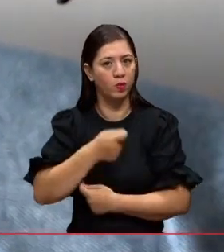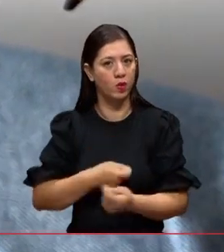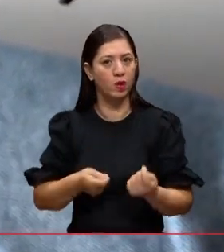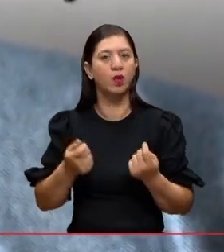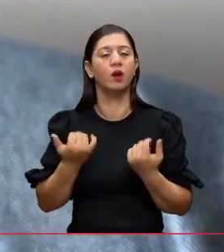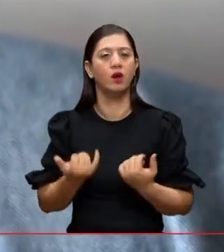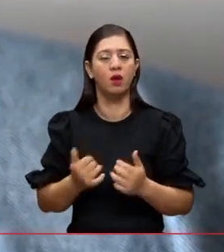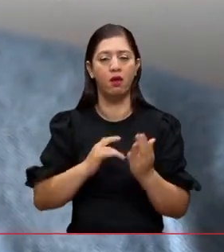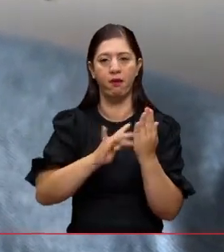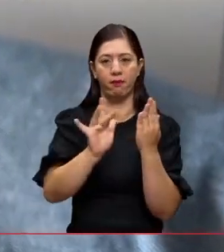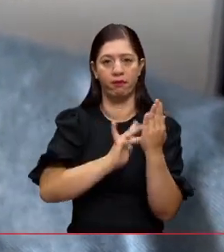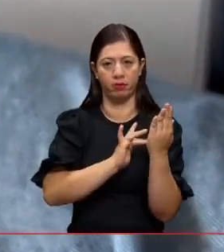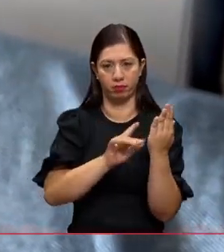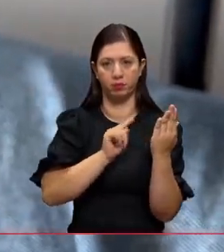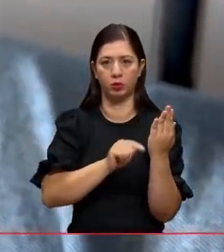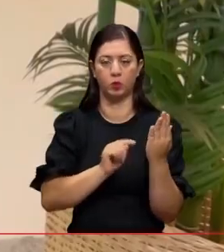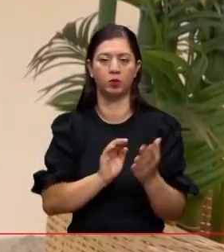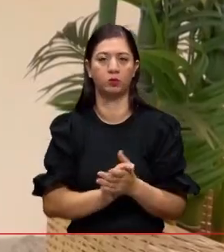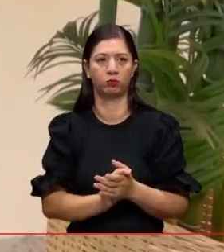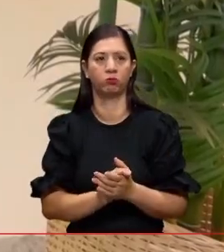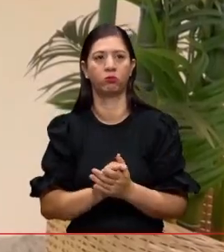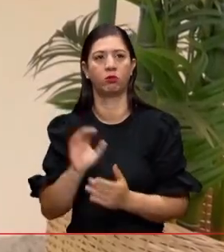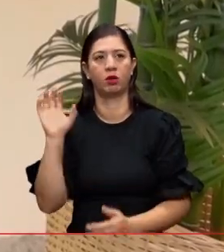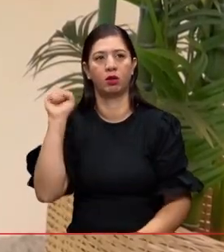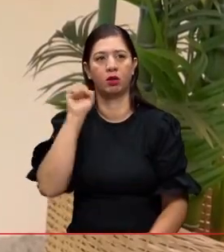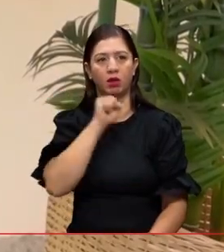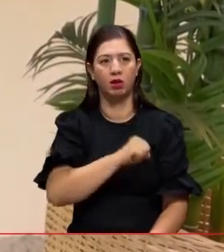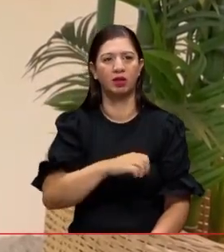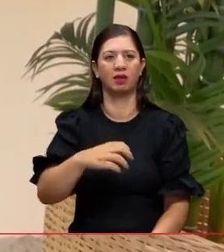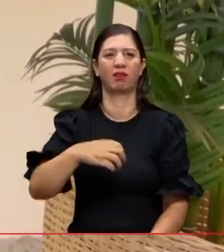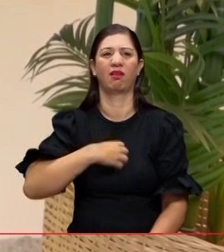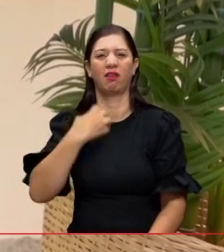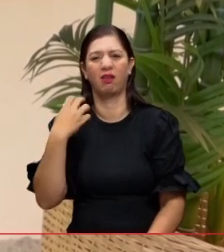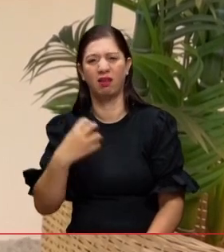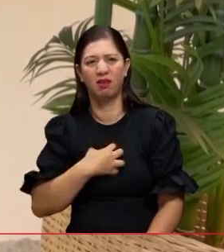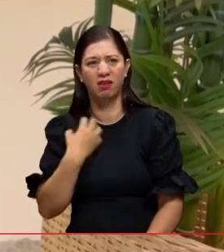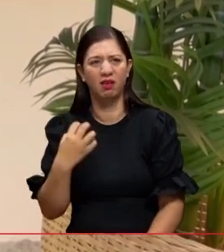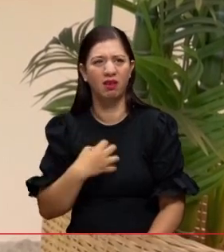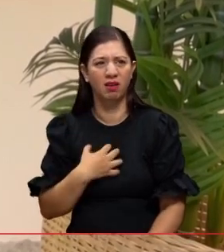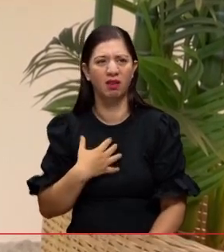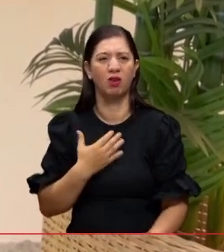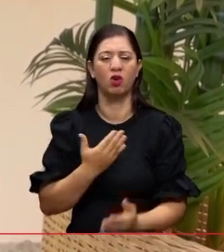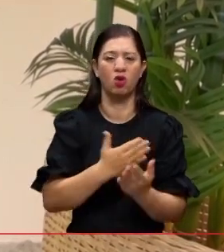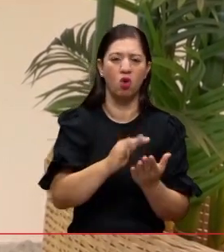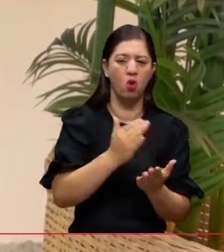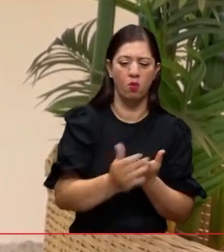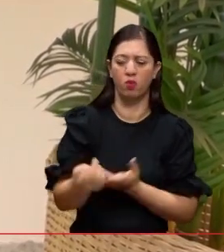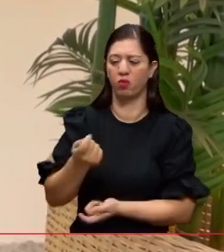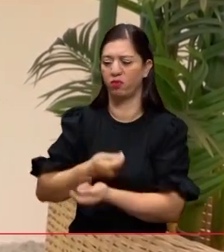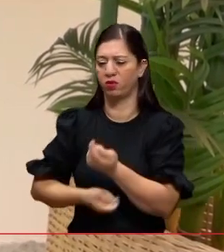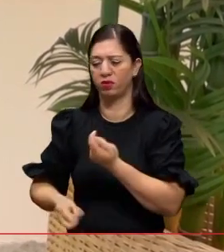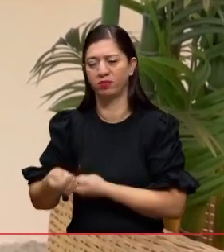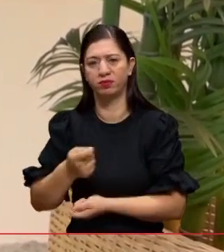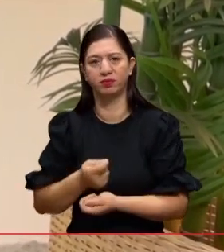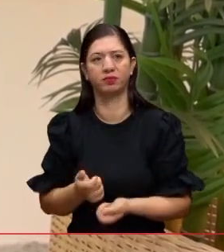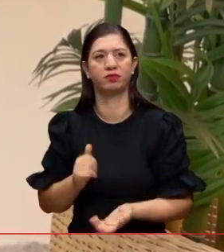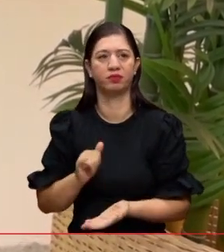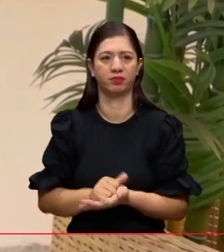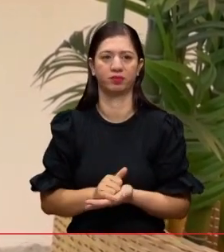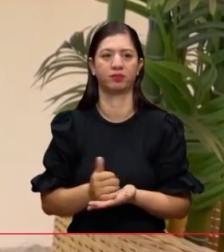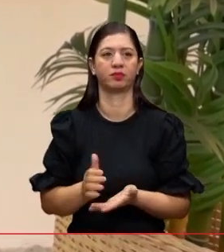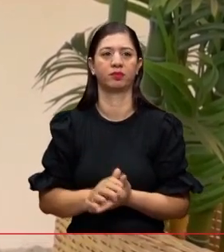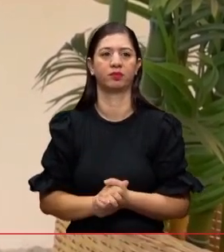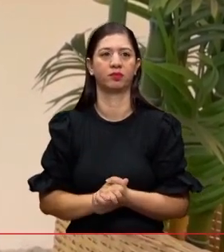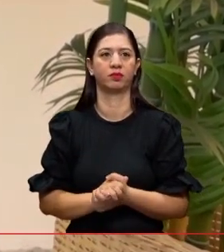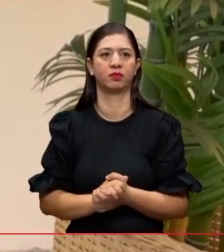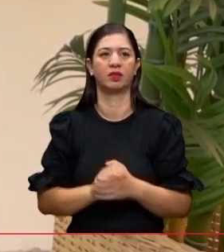comercio electrónico. Teniendo en cuenta pues la cantidad de quejas que tenían tanto compradores como vendedores de las plataformas actuales, a